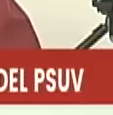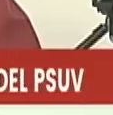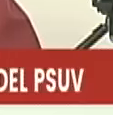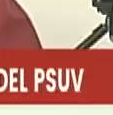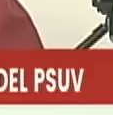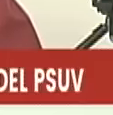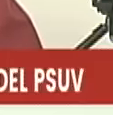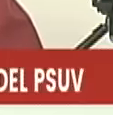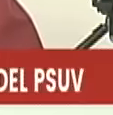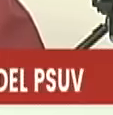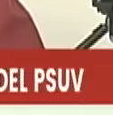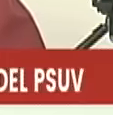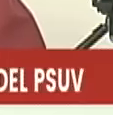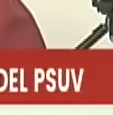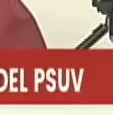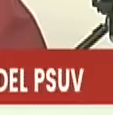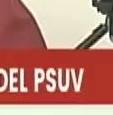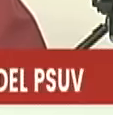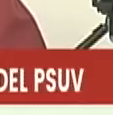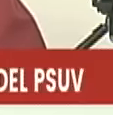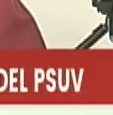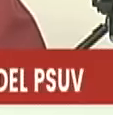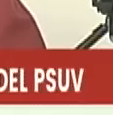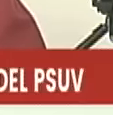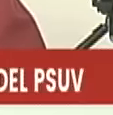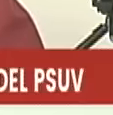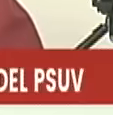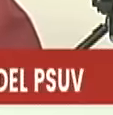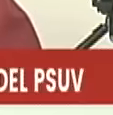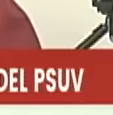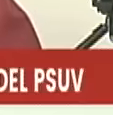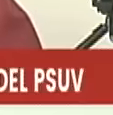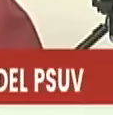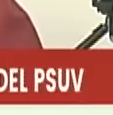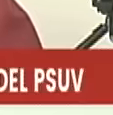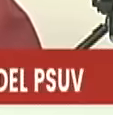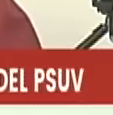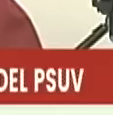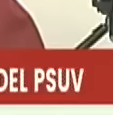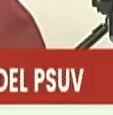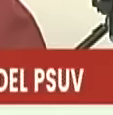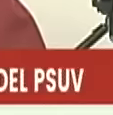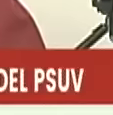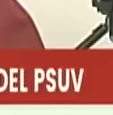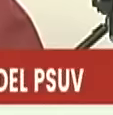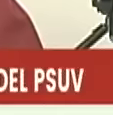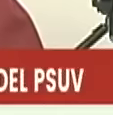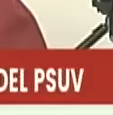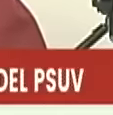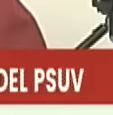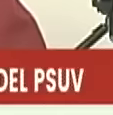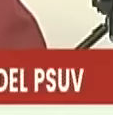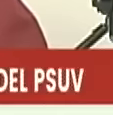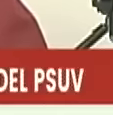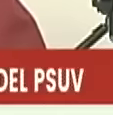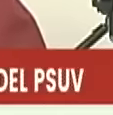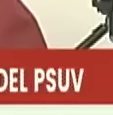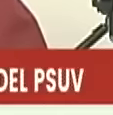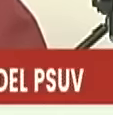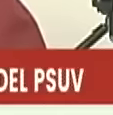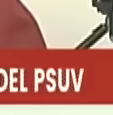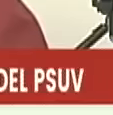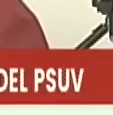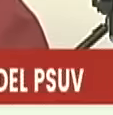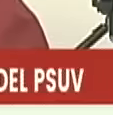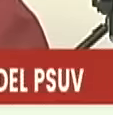en Miraflores y vamos a estar nosotros Claro Nosotros sí vamos a esperar el resultado que del C nosotros vamos a celebrar la